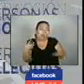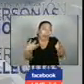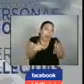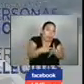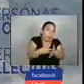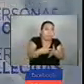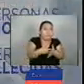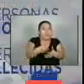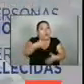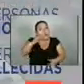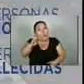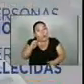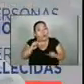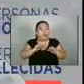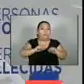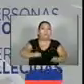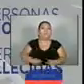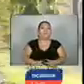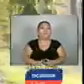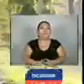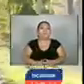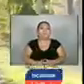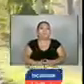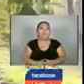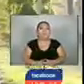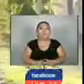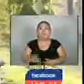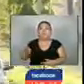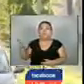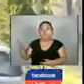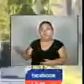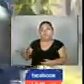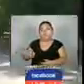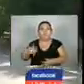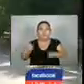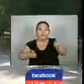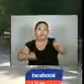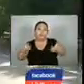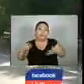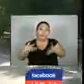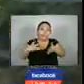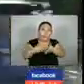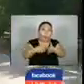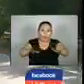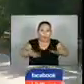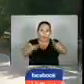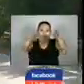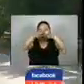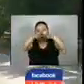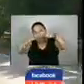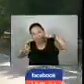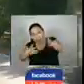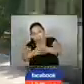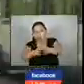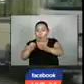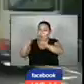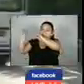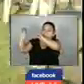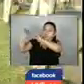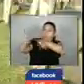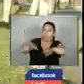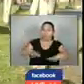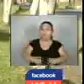lesionadas de gravedad o personas fallecidas. A esto se suman los choques con algunos árboles caídos o desprendimientos de